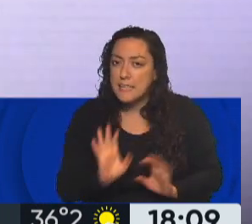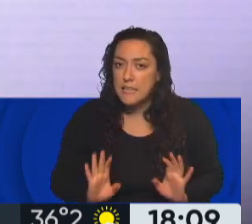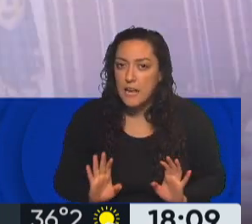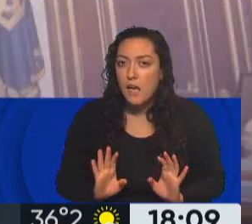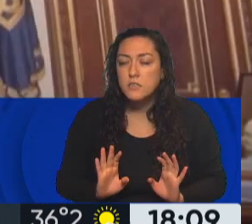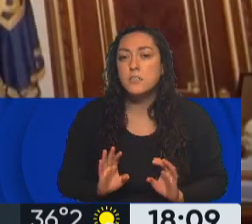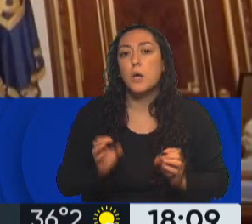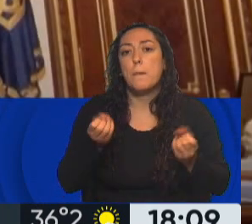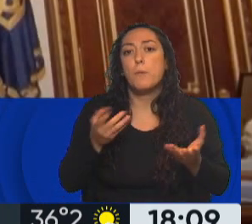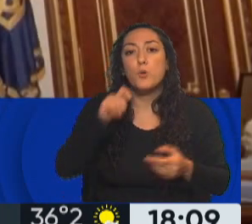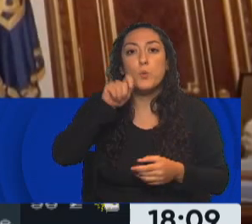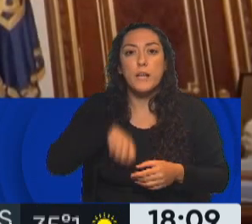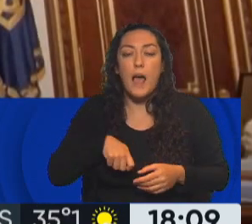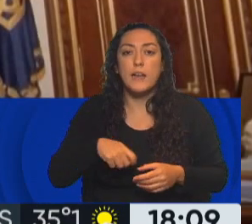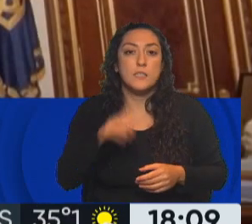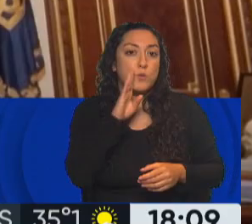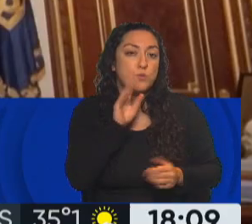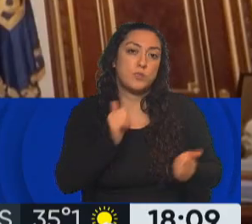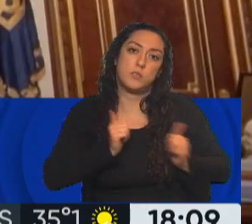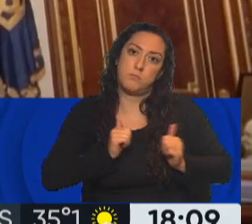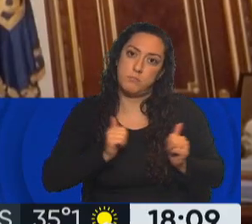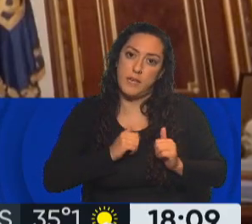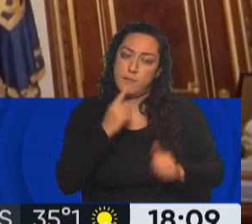detrimento de lo que Ucrania espera de Estados Unidos.